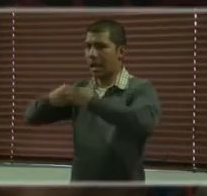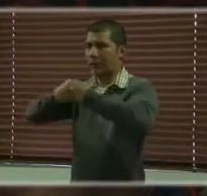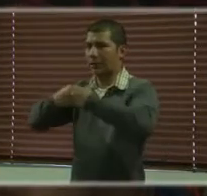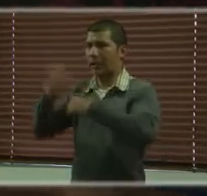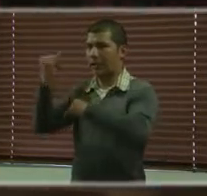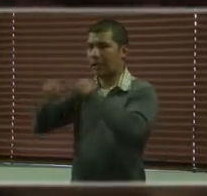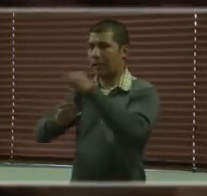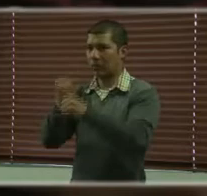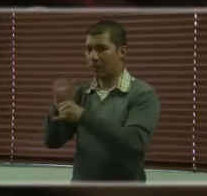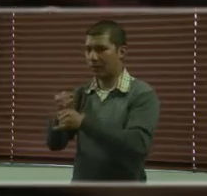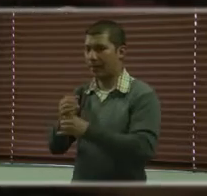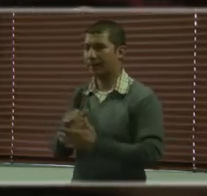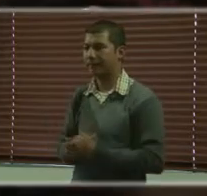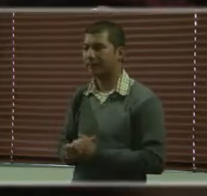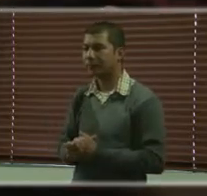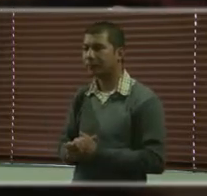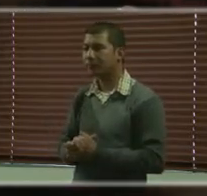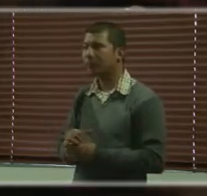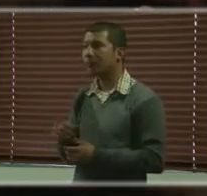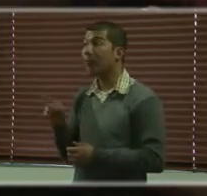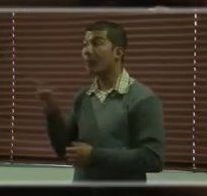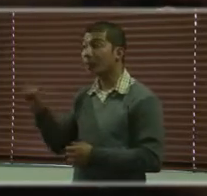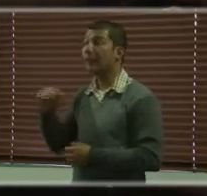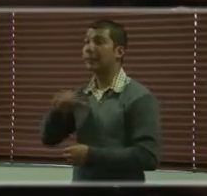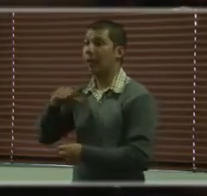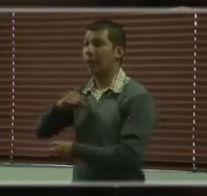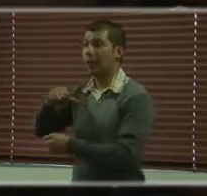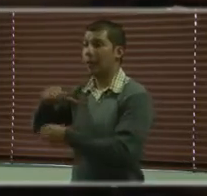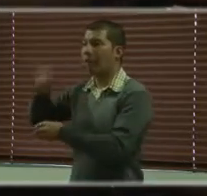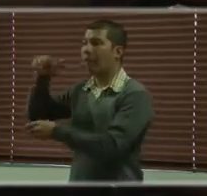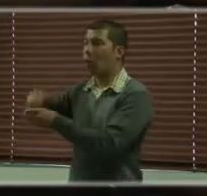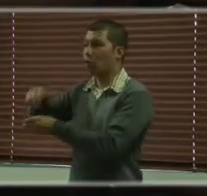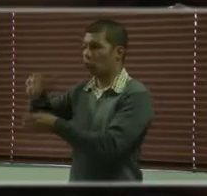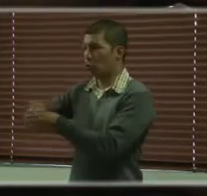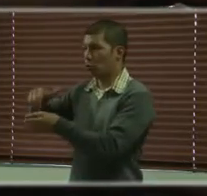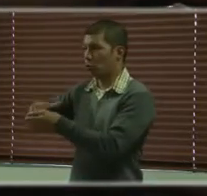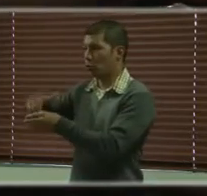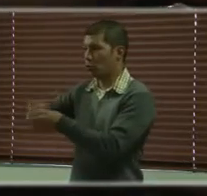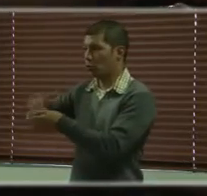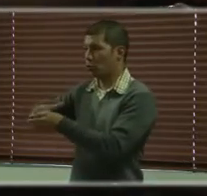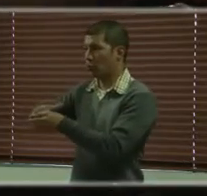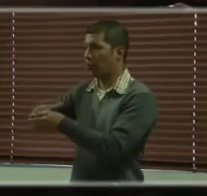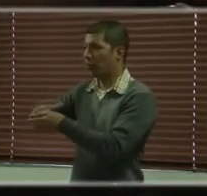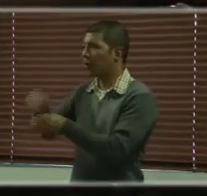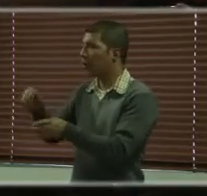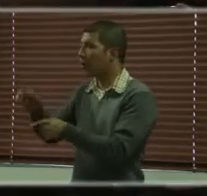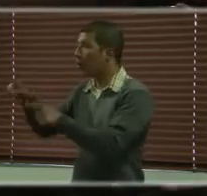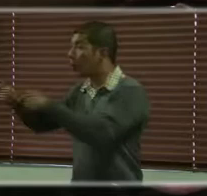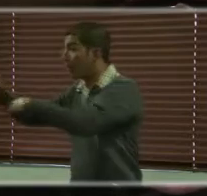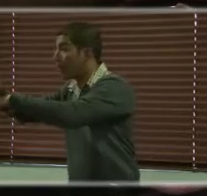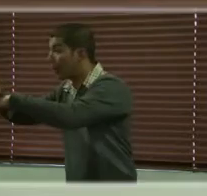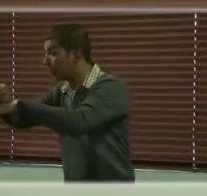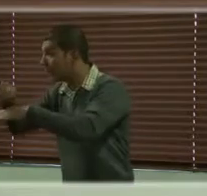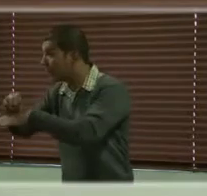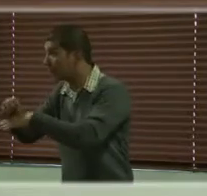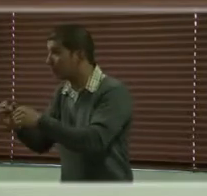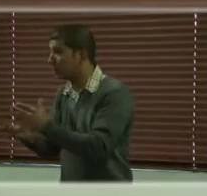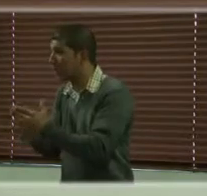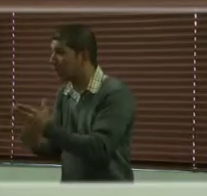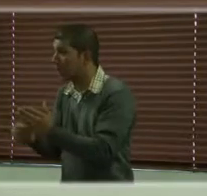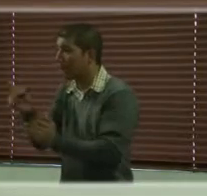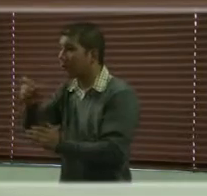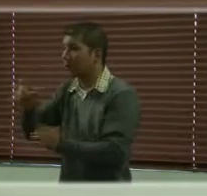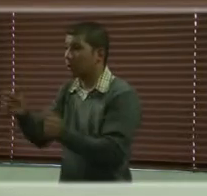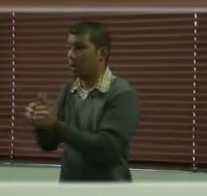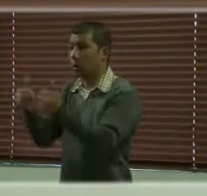ellos suelen tener un fondo precisamente Para apoyar a organizaciones de personas con